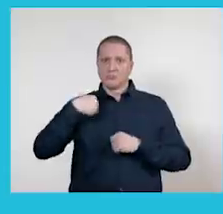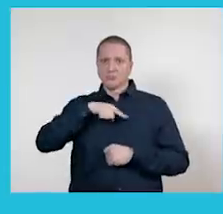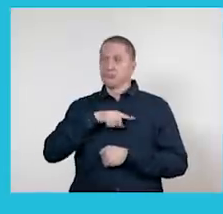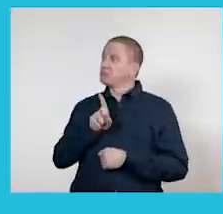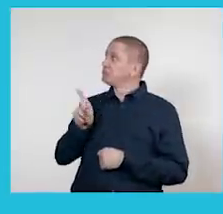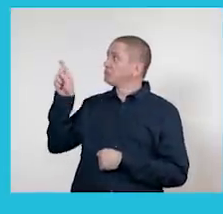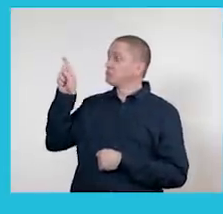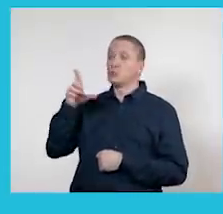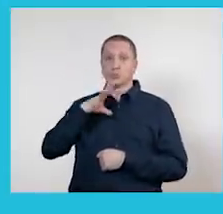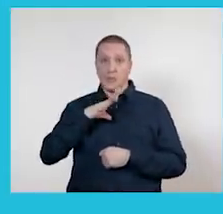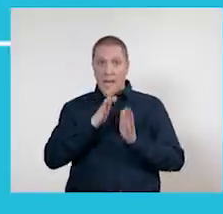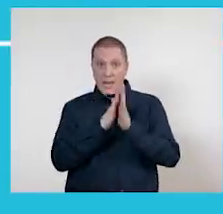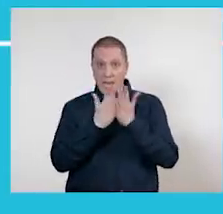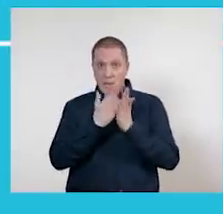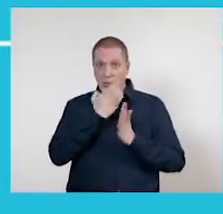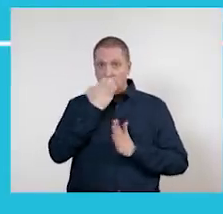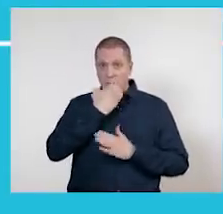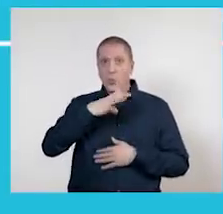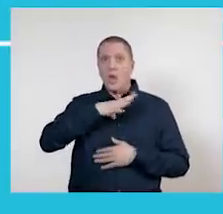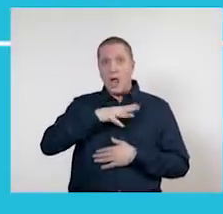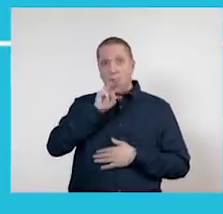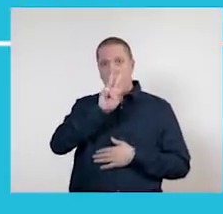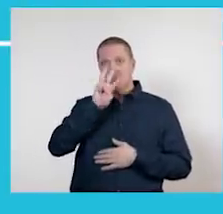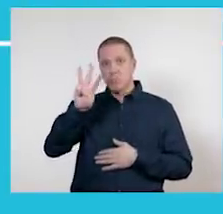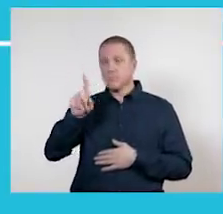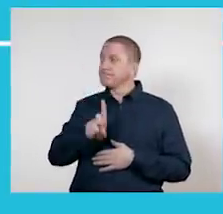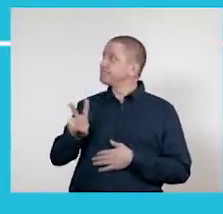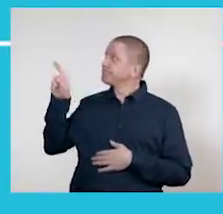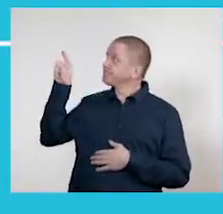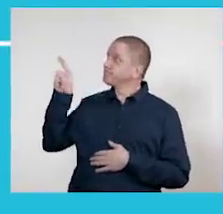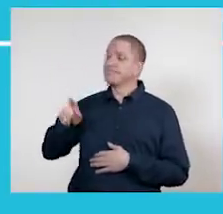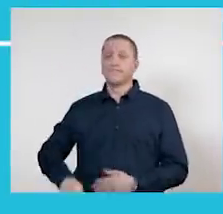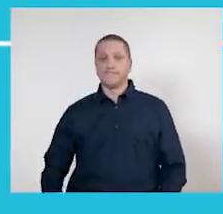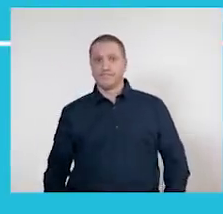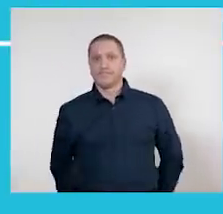puedes encontrar los libros de texto en la página